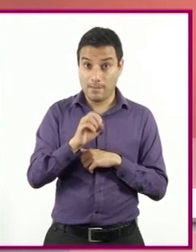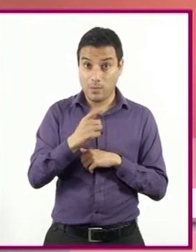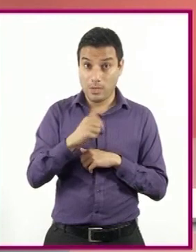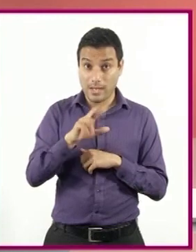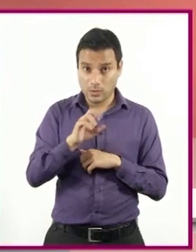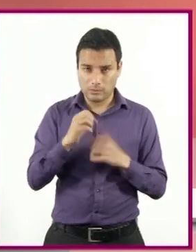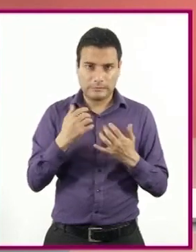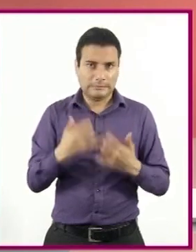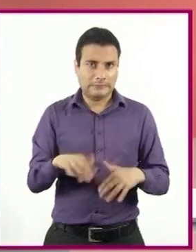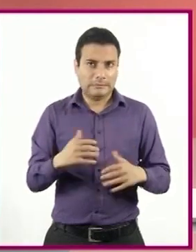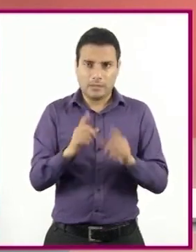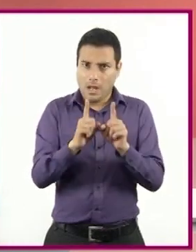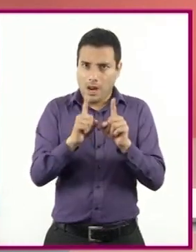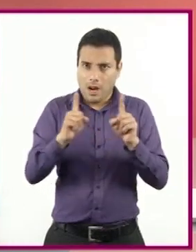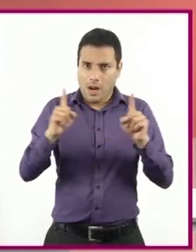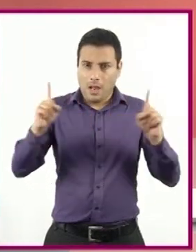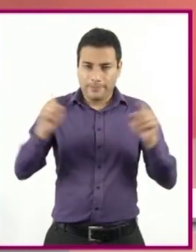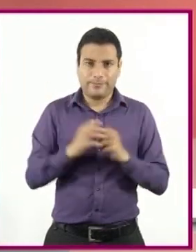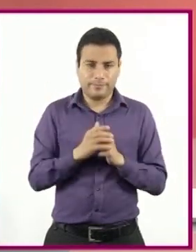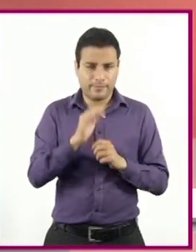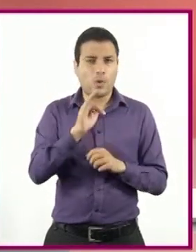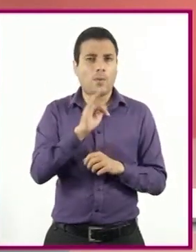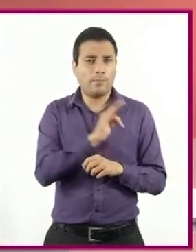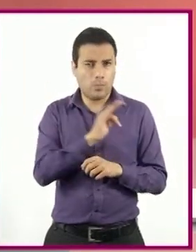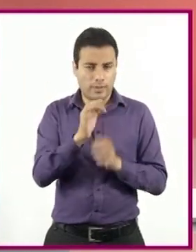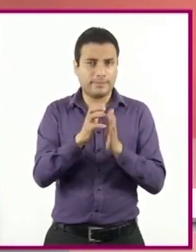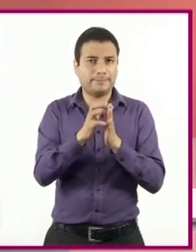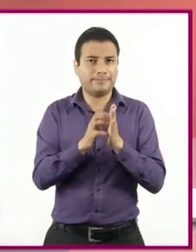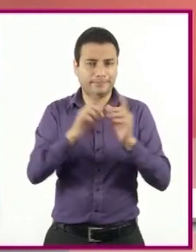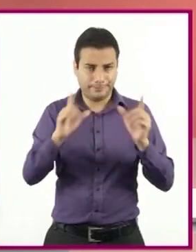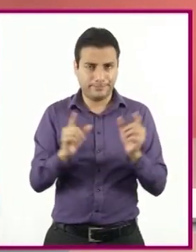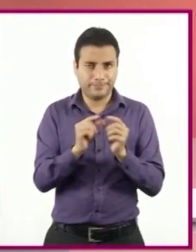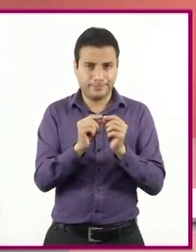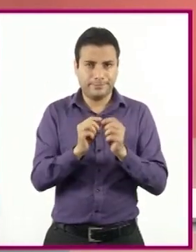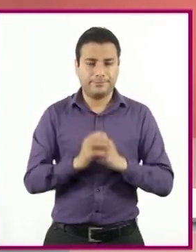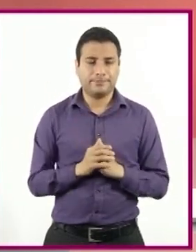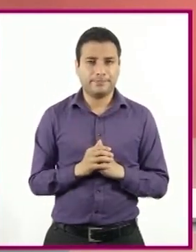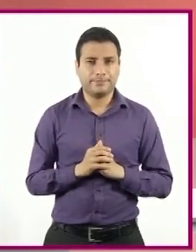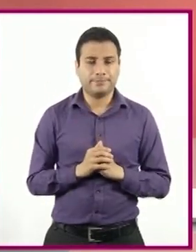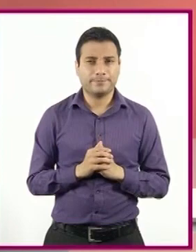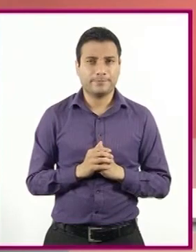enorme. Sin embargo, se puede expresar con notación científica.